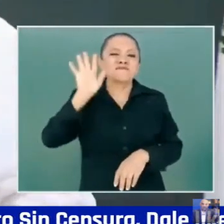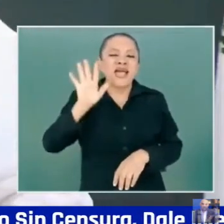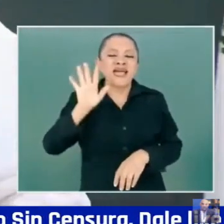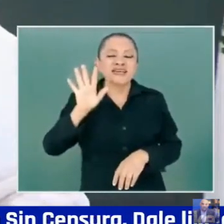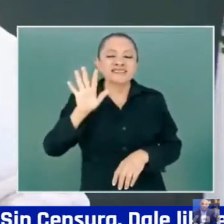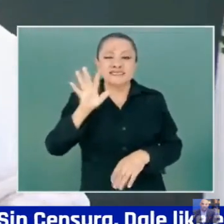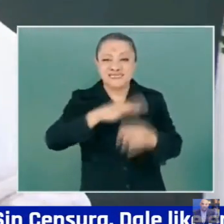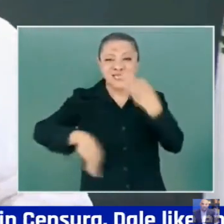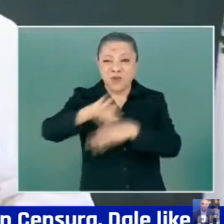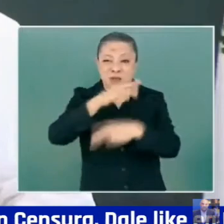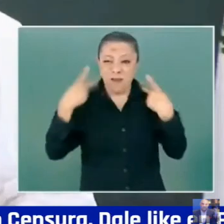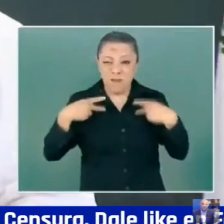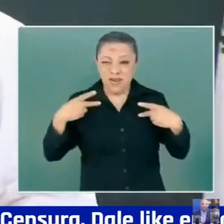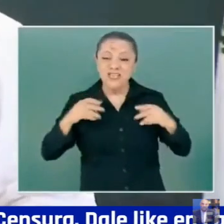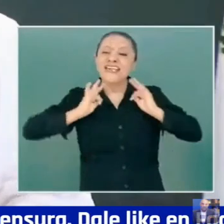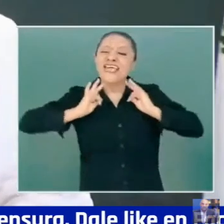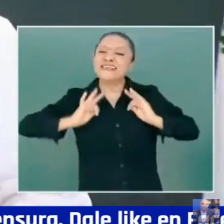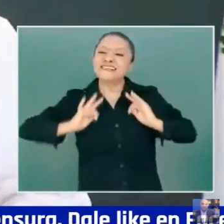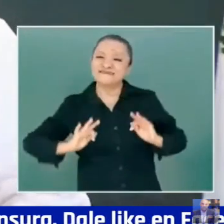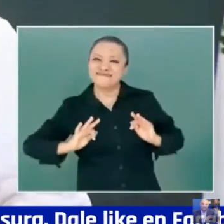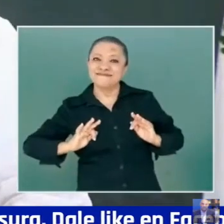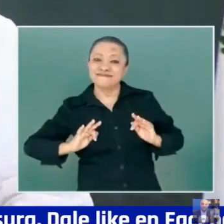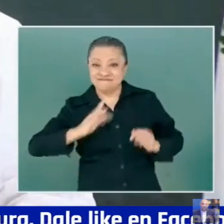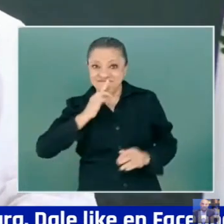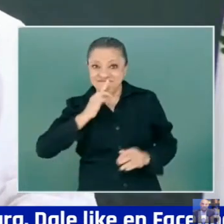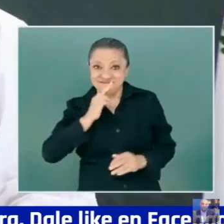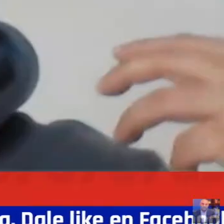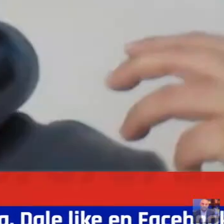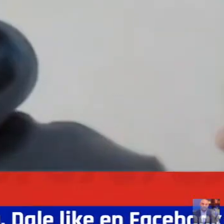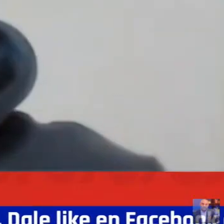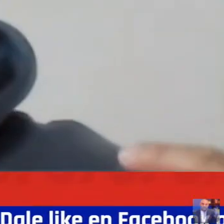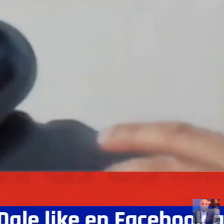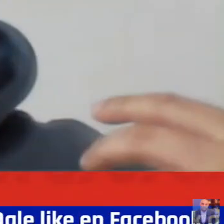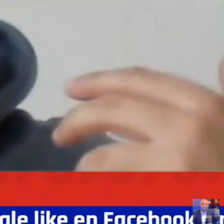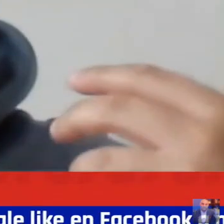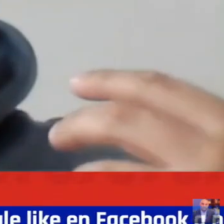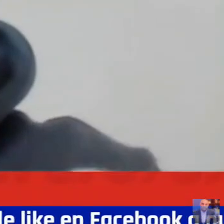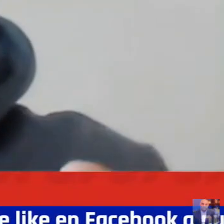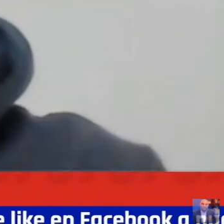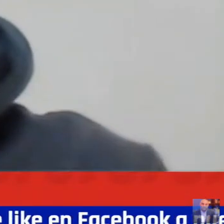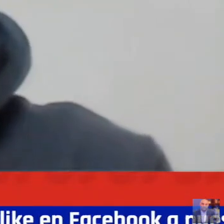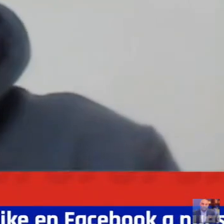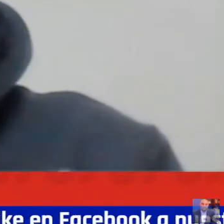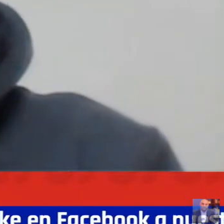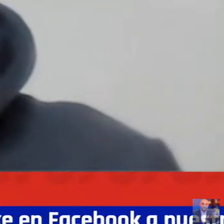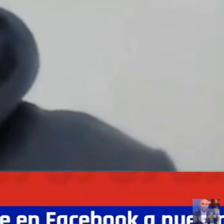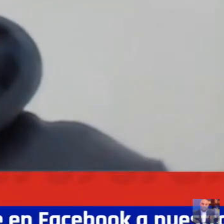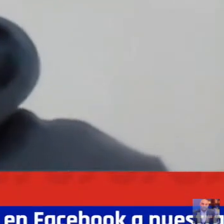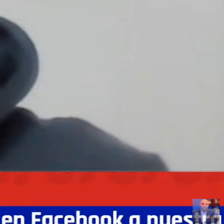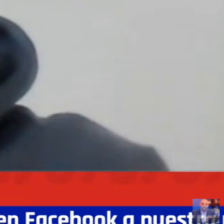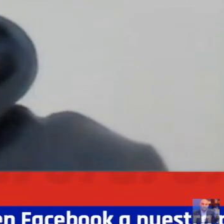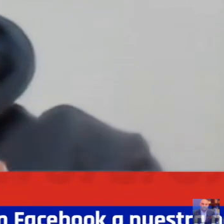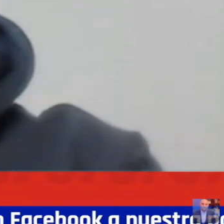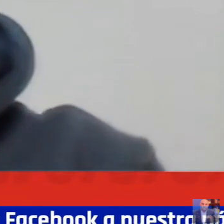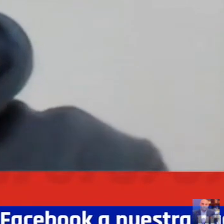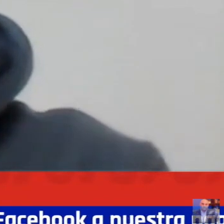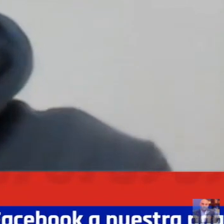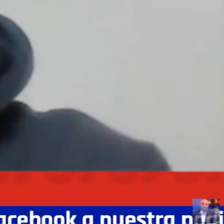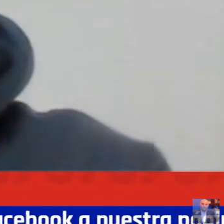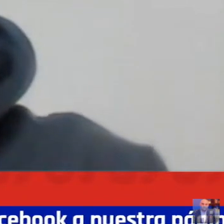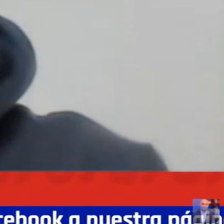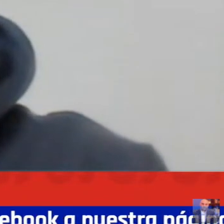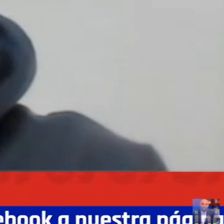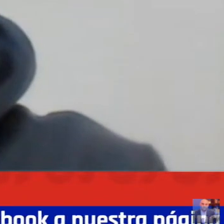tu participación como cabeza de grupo de Sin Censura, informando infatigablemente. Yo te debo decir, no te lo había dicho quizá, pero admiro